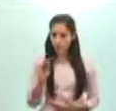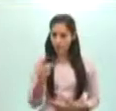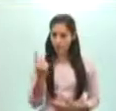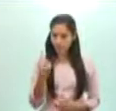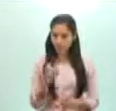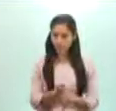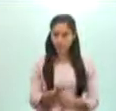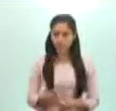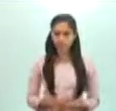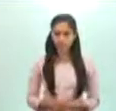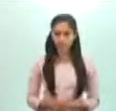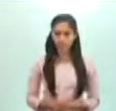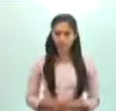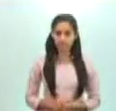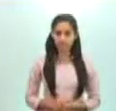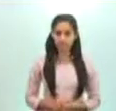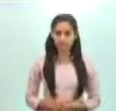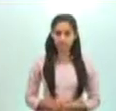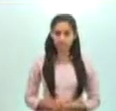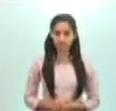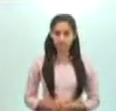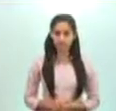primeros versos: